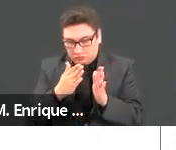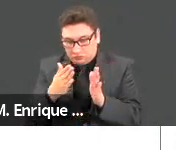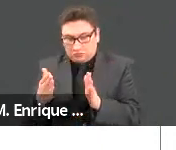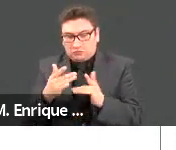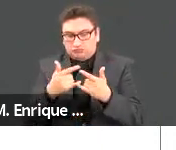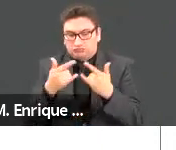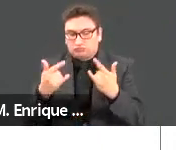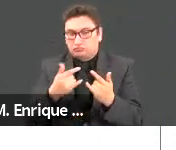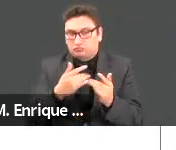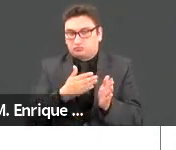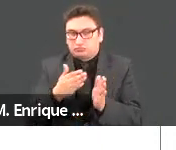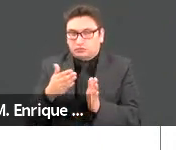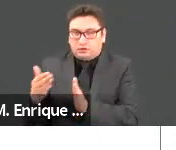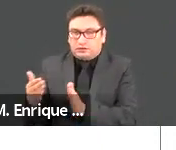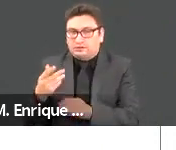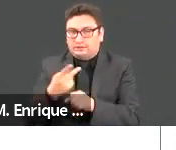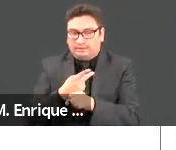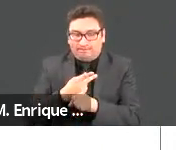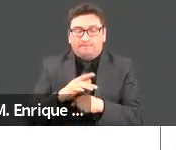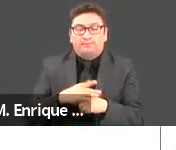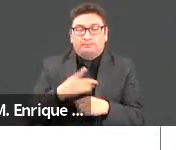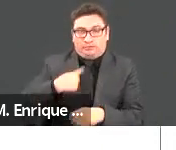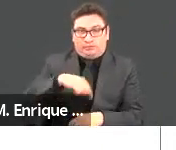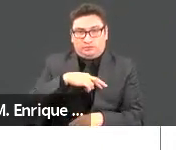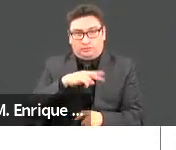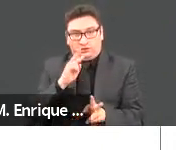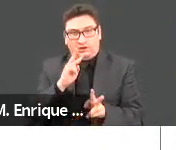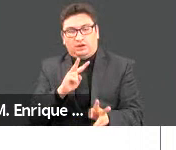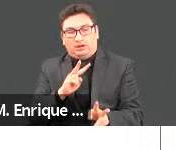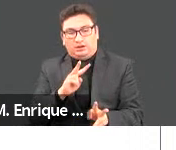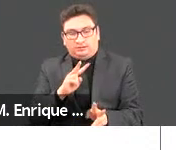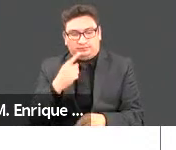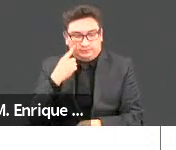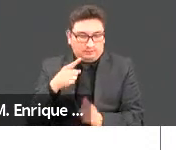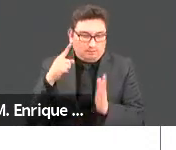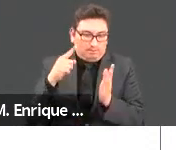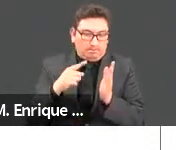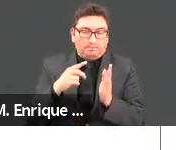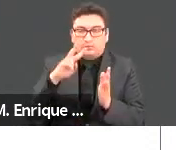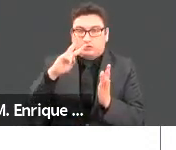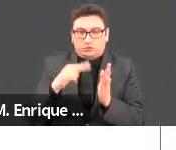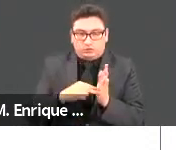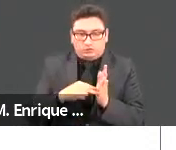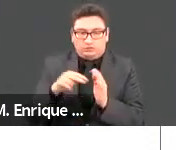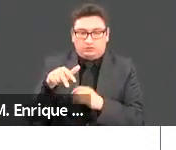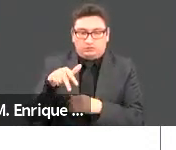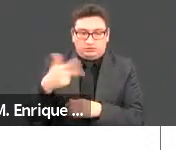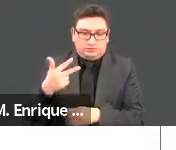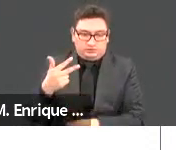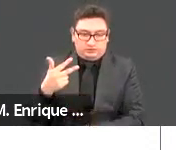tiempo, vamos a poder visualizar el año 2013.